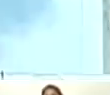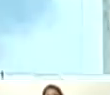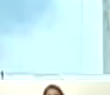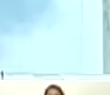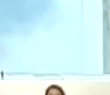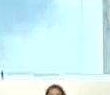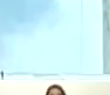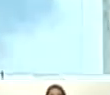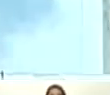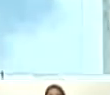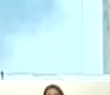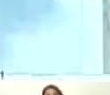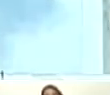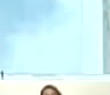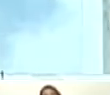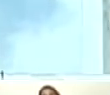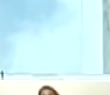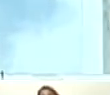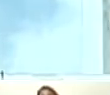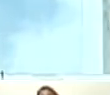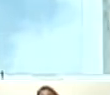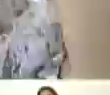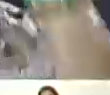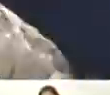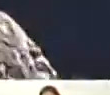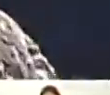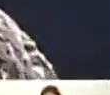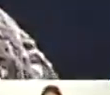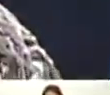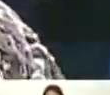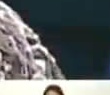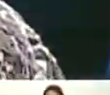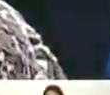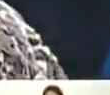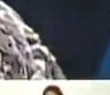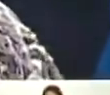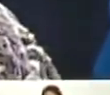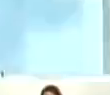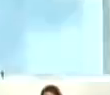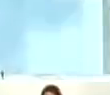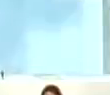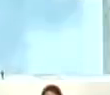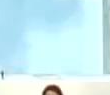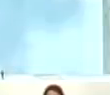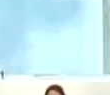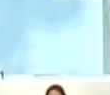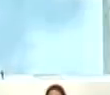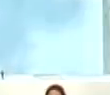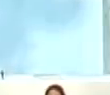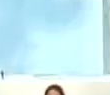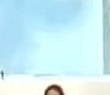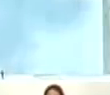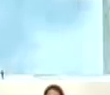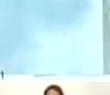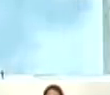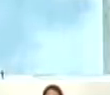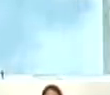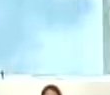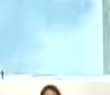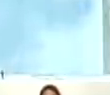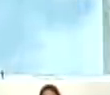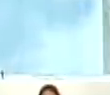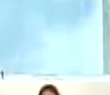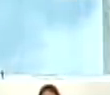Mariño, Joana Sánchez, bienvenida, compañera. El alcalde